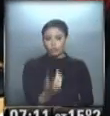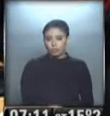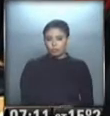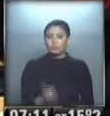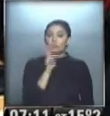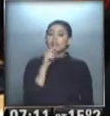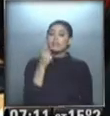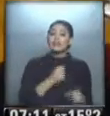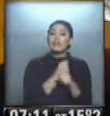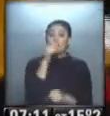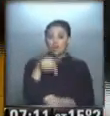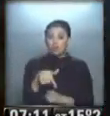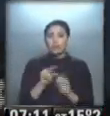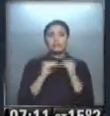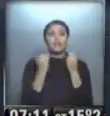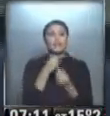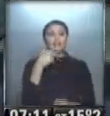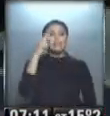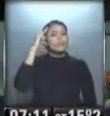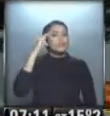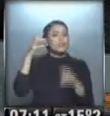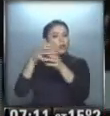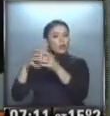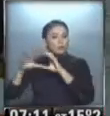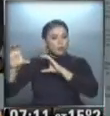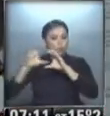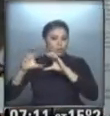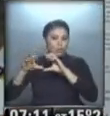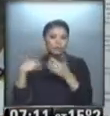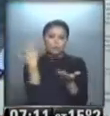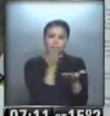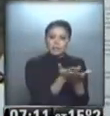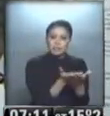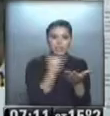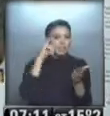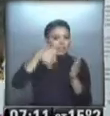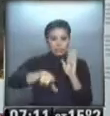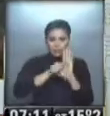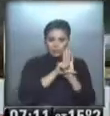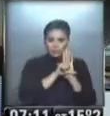Hasta el momento se presentaron 39 grupos de medios para adecuarse a la normativa.